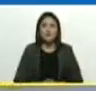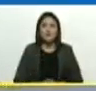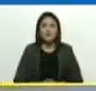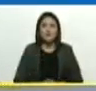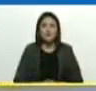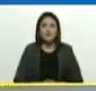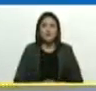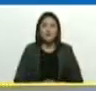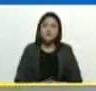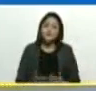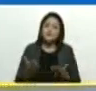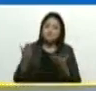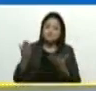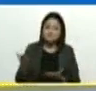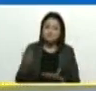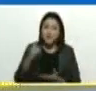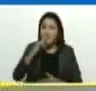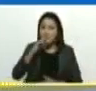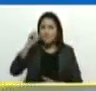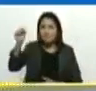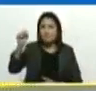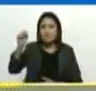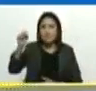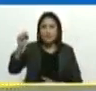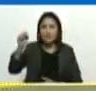Bueno, estimado Nicolás Maduro Moros,